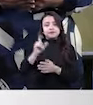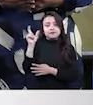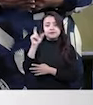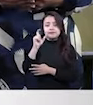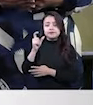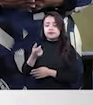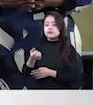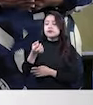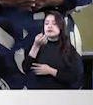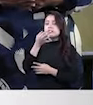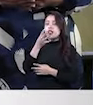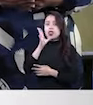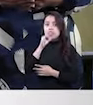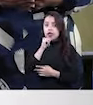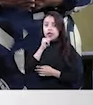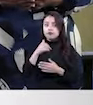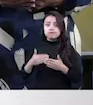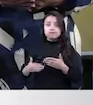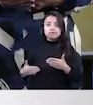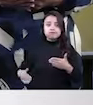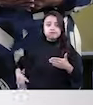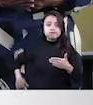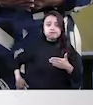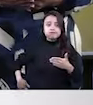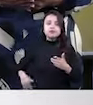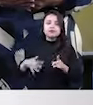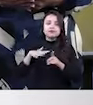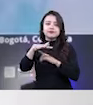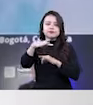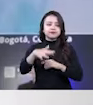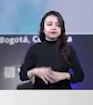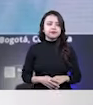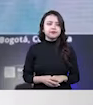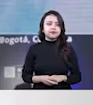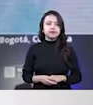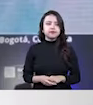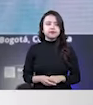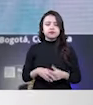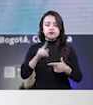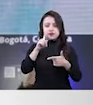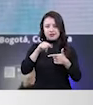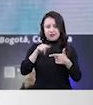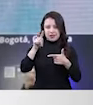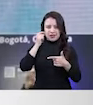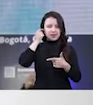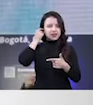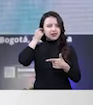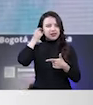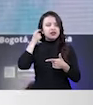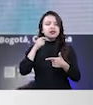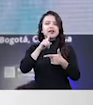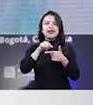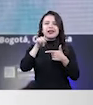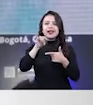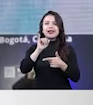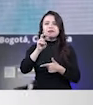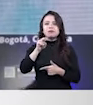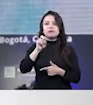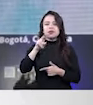medicamento, ya se han presentado casos muy graves. Alejandro Osorio. ¿Por qué el INVIMA se demora tanto en